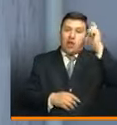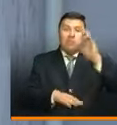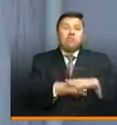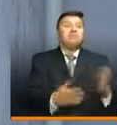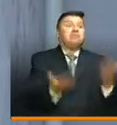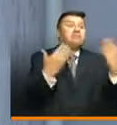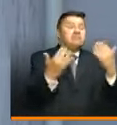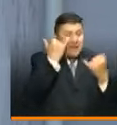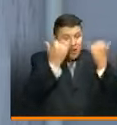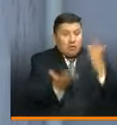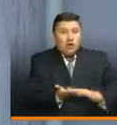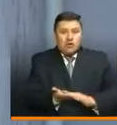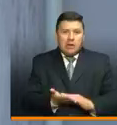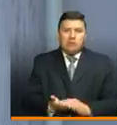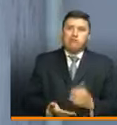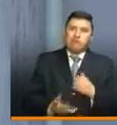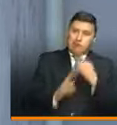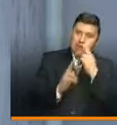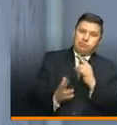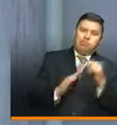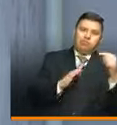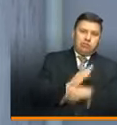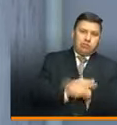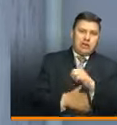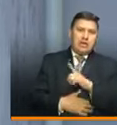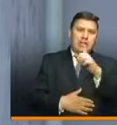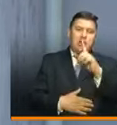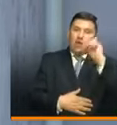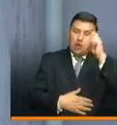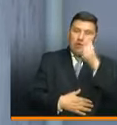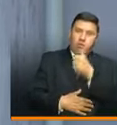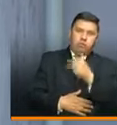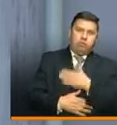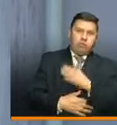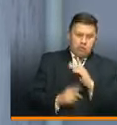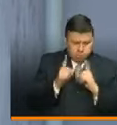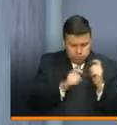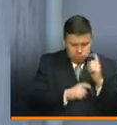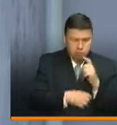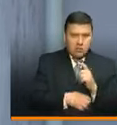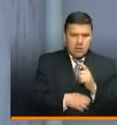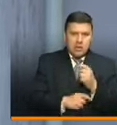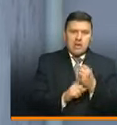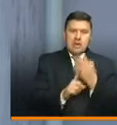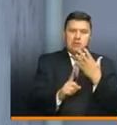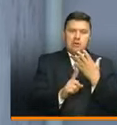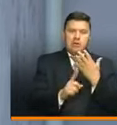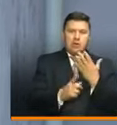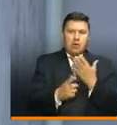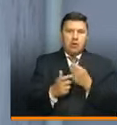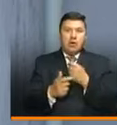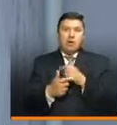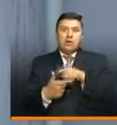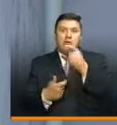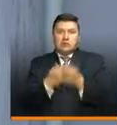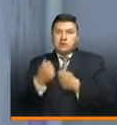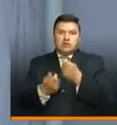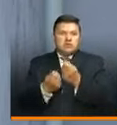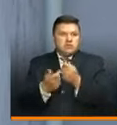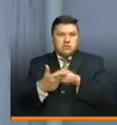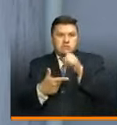desde PNUD quisiéramos reconocer muy profundamente ese liderazgo del gobierno. Hemos hecho análisis de impacto socioeconómico y estamos liderando